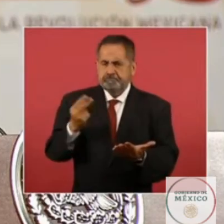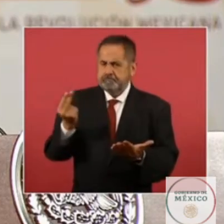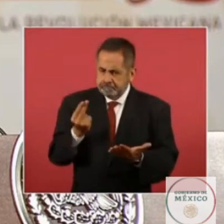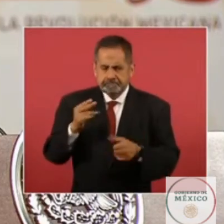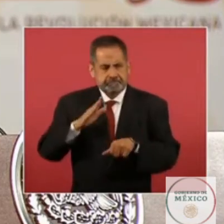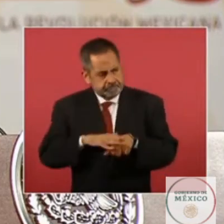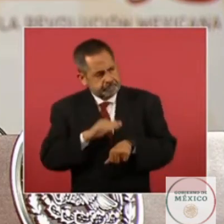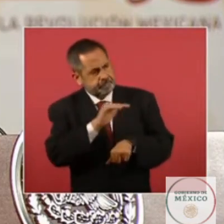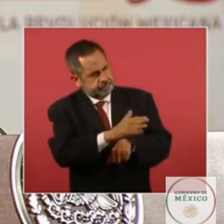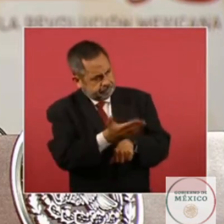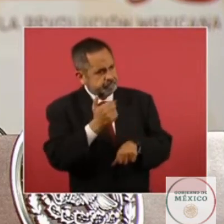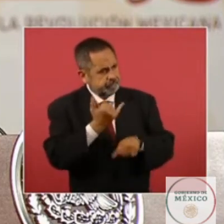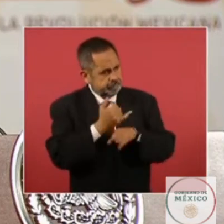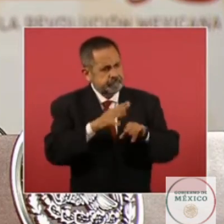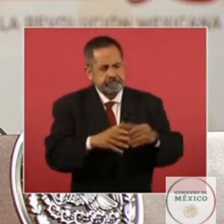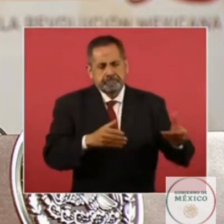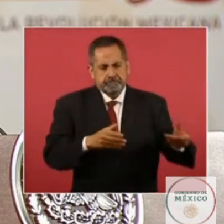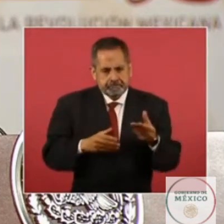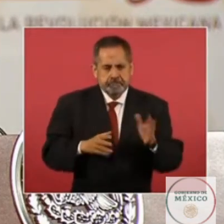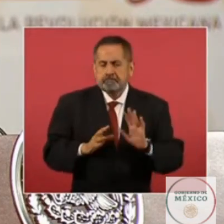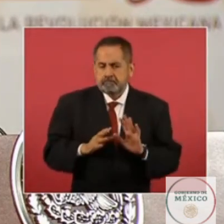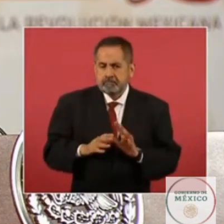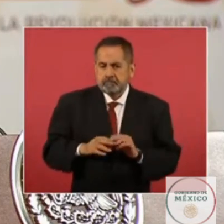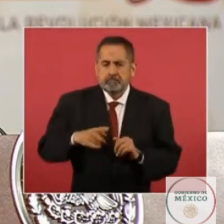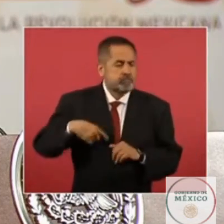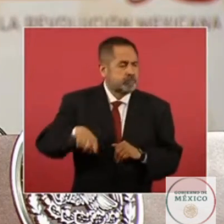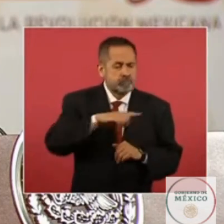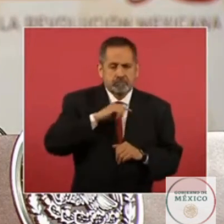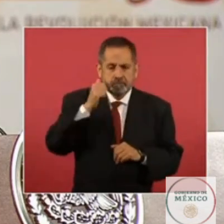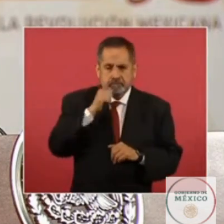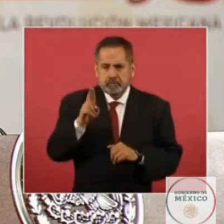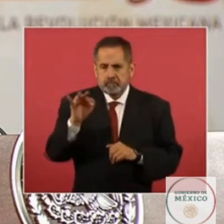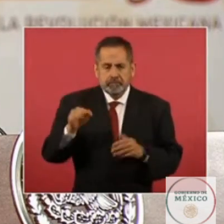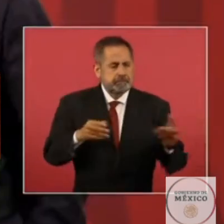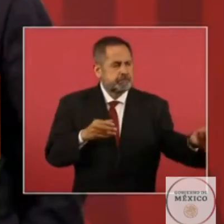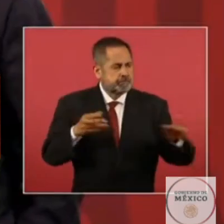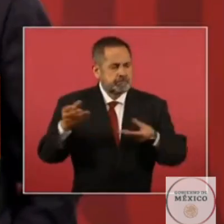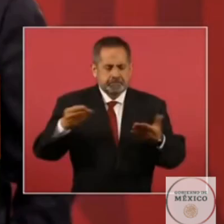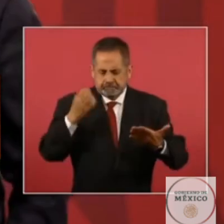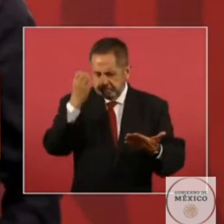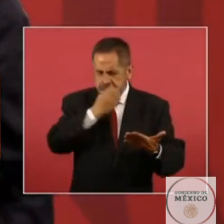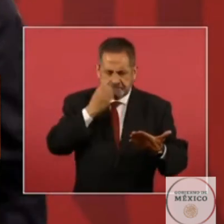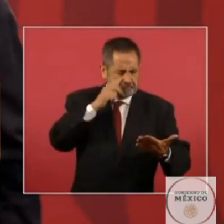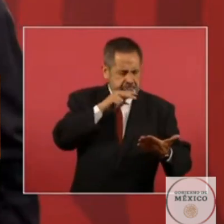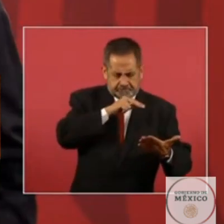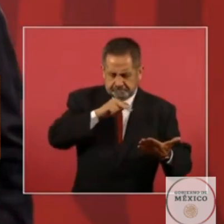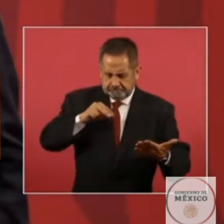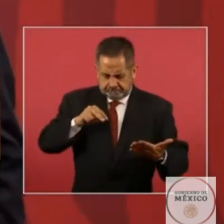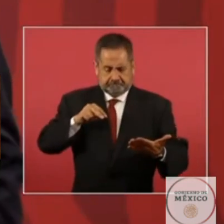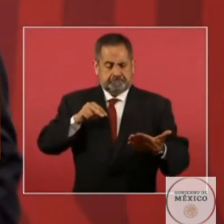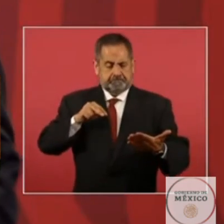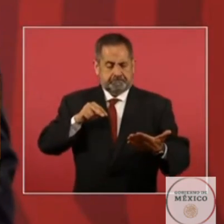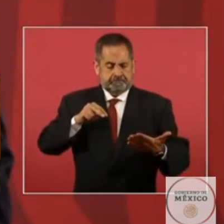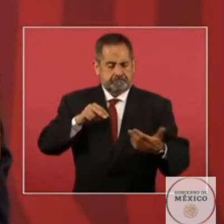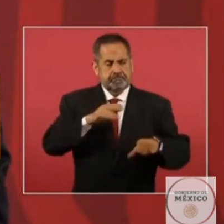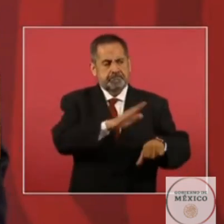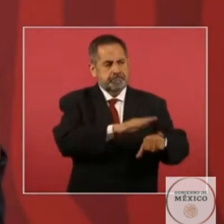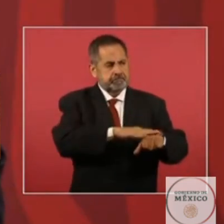mecanismos Compranet y otros más. No es algo exclusivo de información